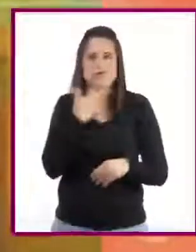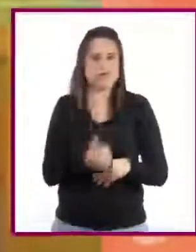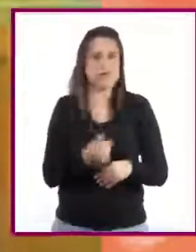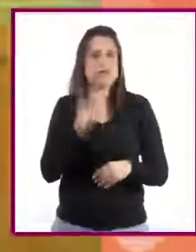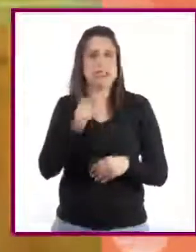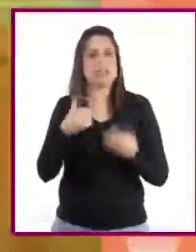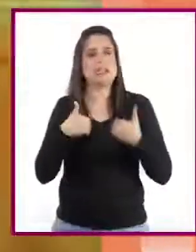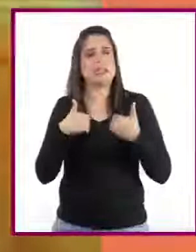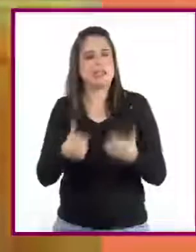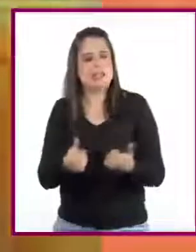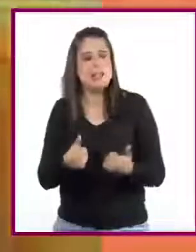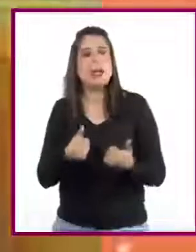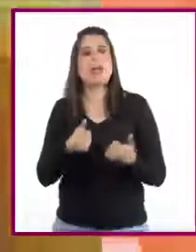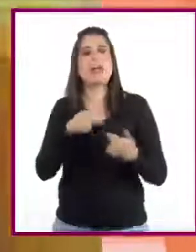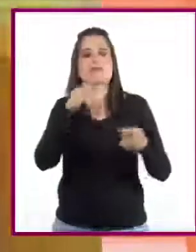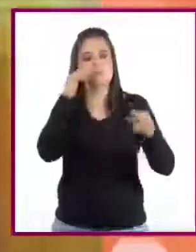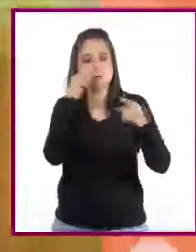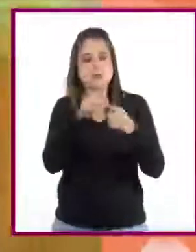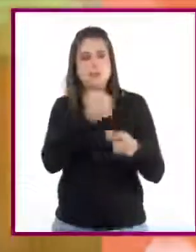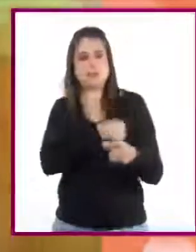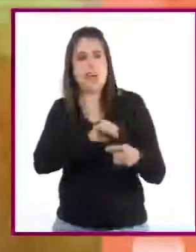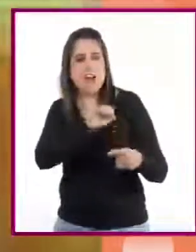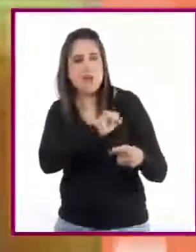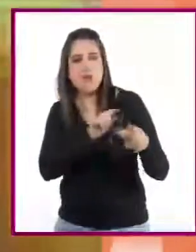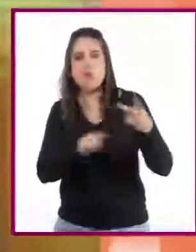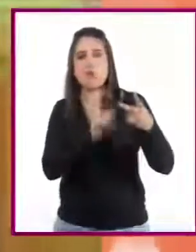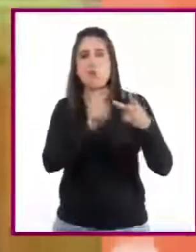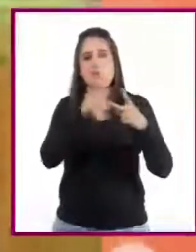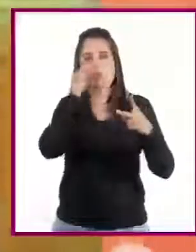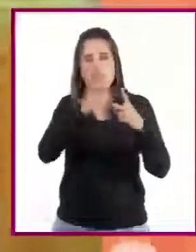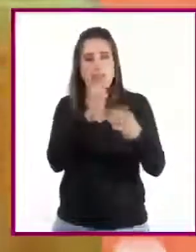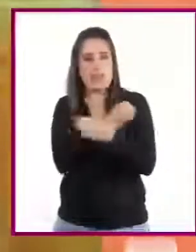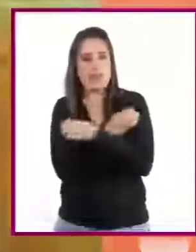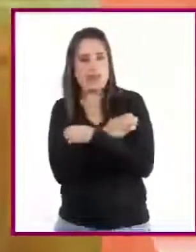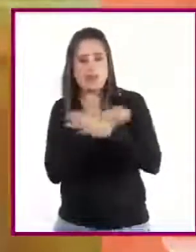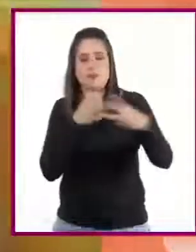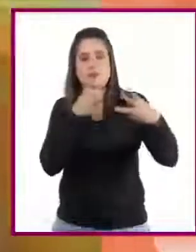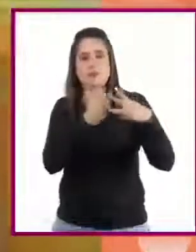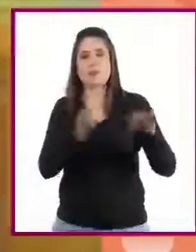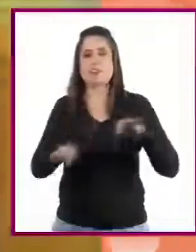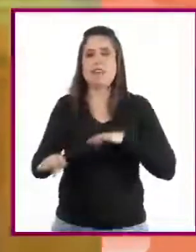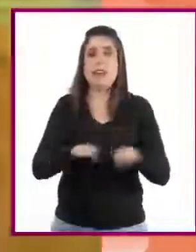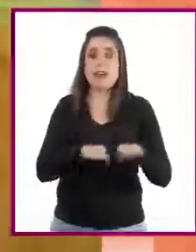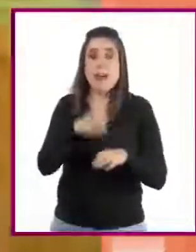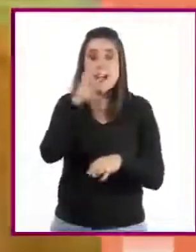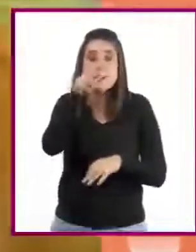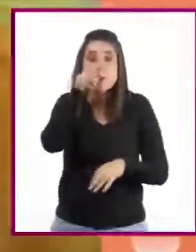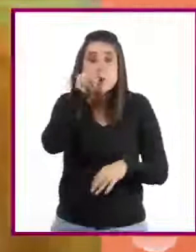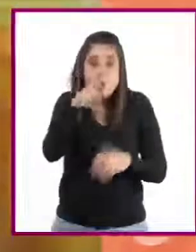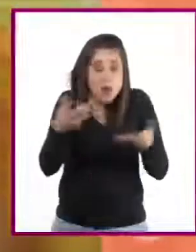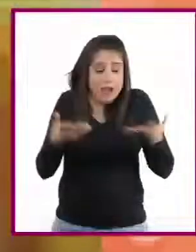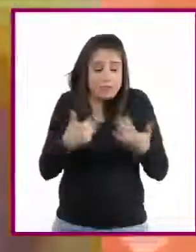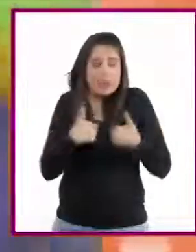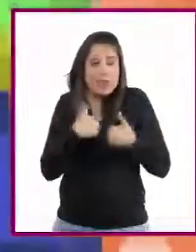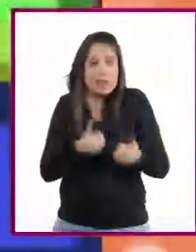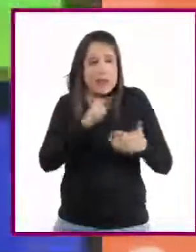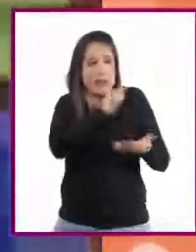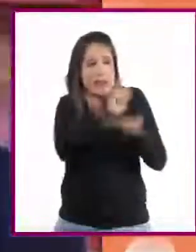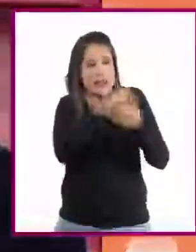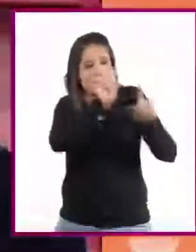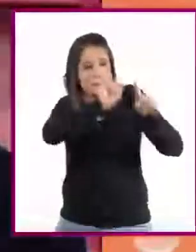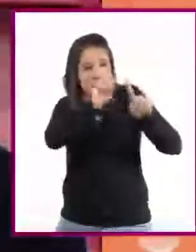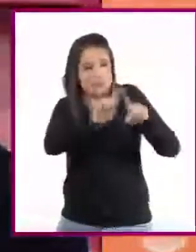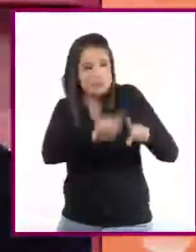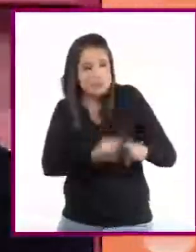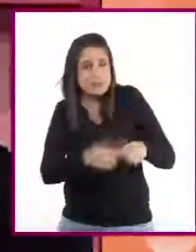leyes específicas de salud, de educación, de trabajo, etcétera. Esa comprensión básica es necesaria que toda la ciudadanía